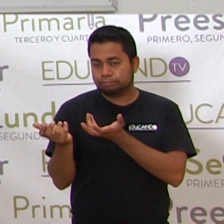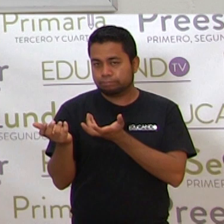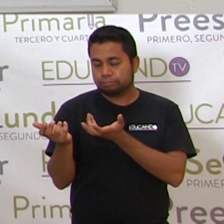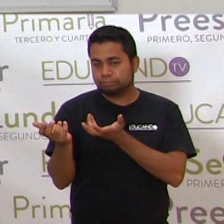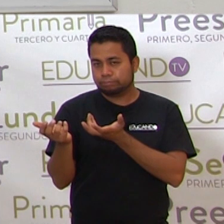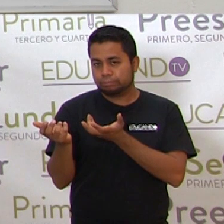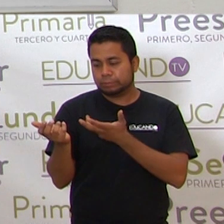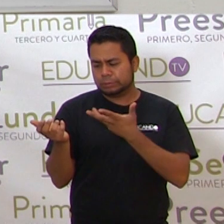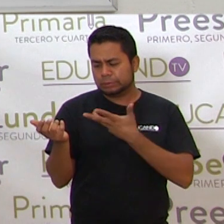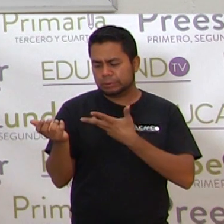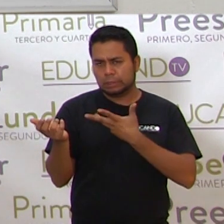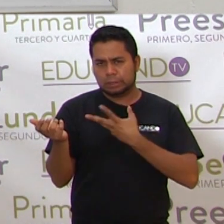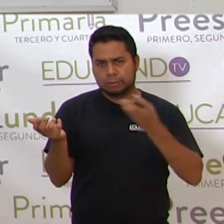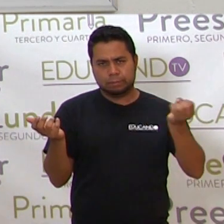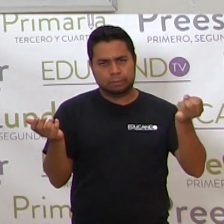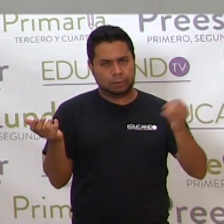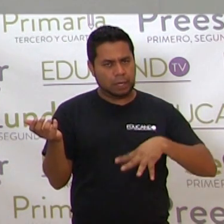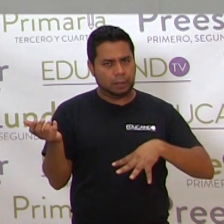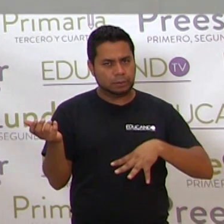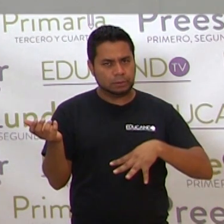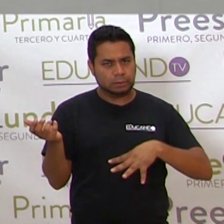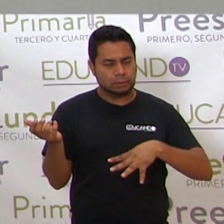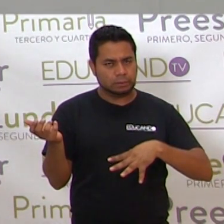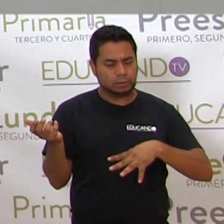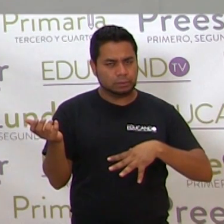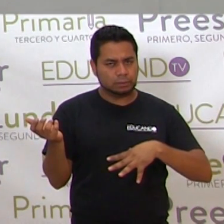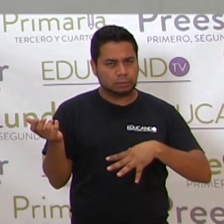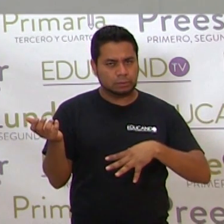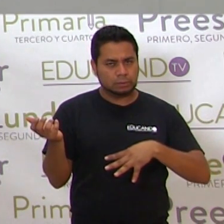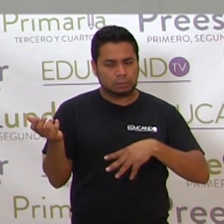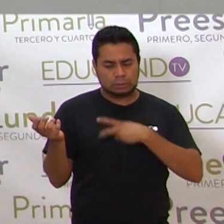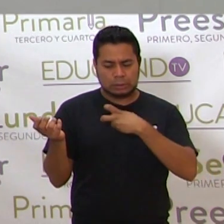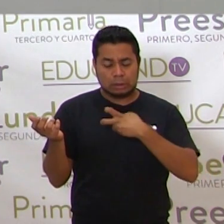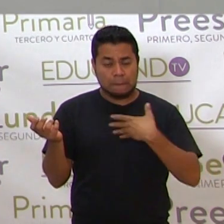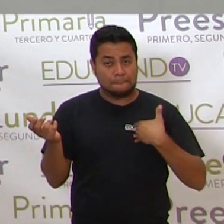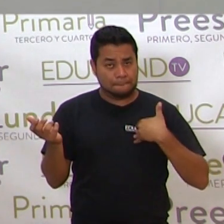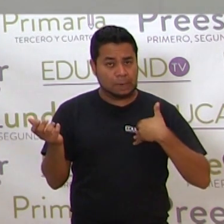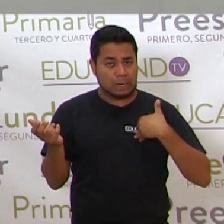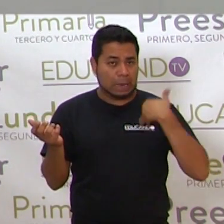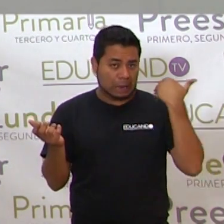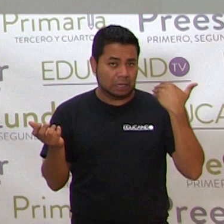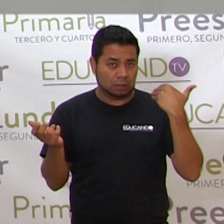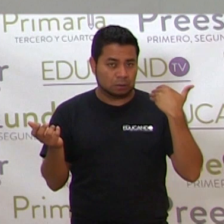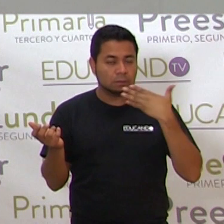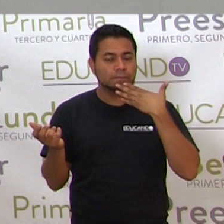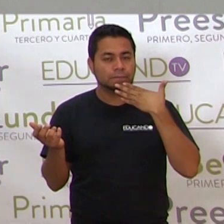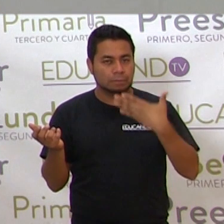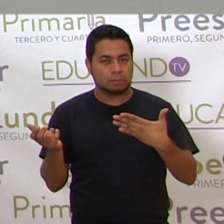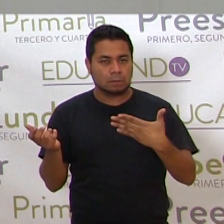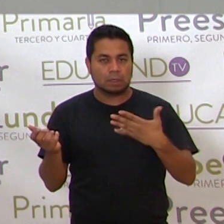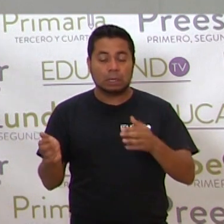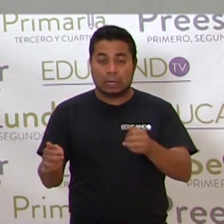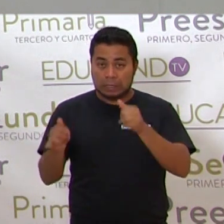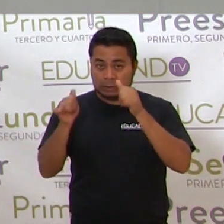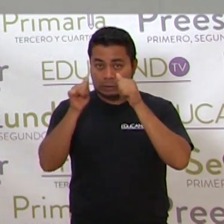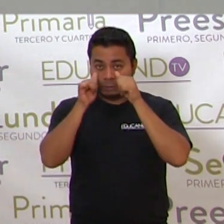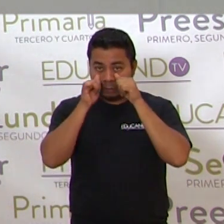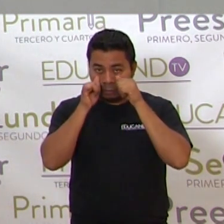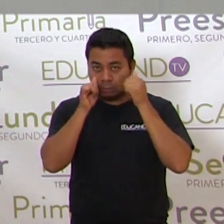tienes poderes. Esto es un milagro. Bien, mucha